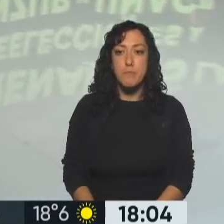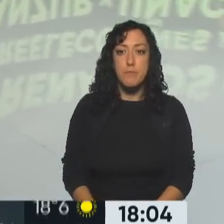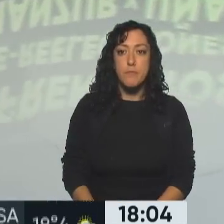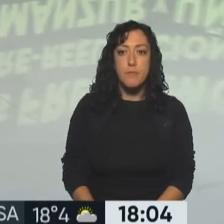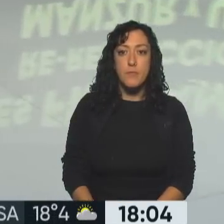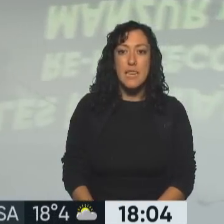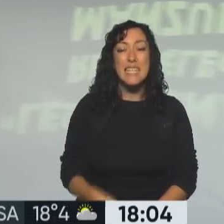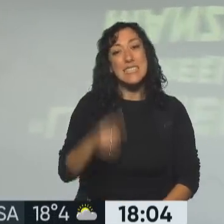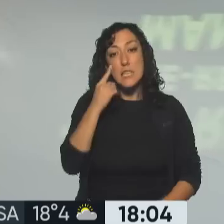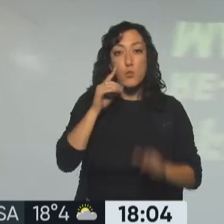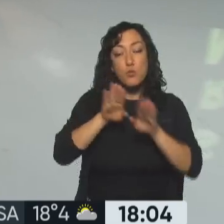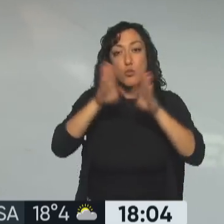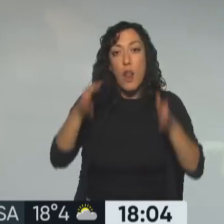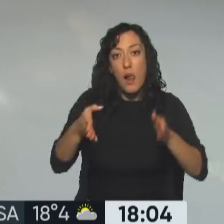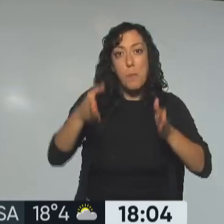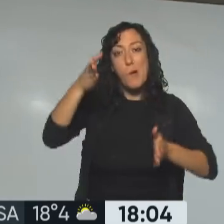Delicadamente institucional.